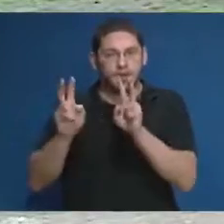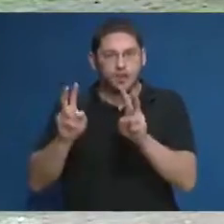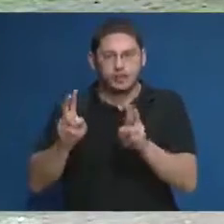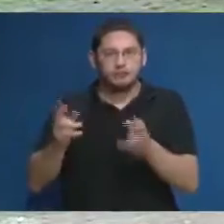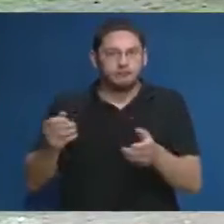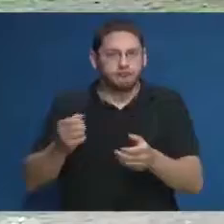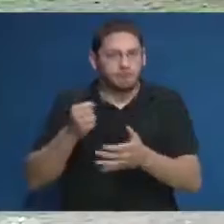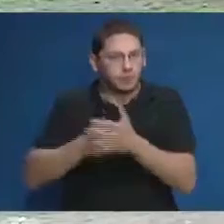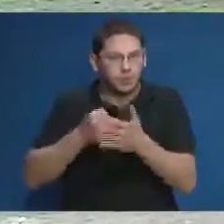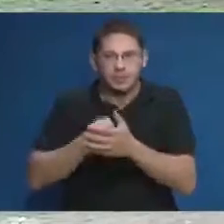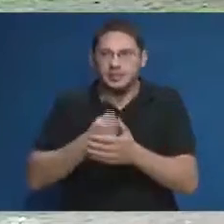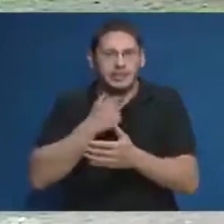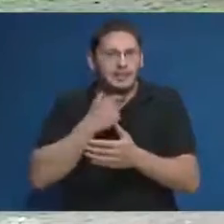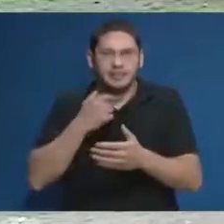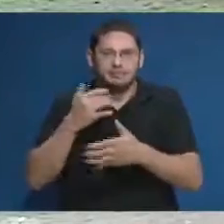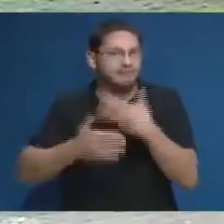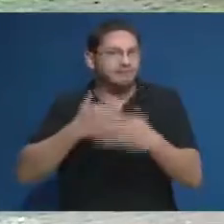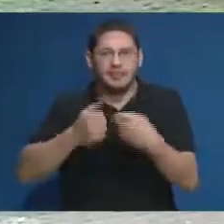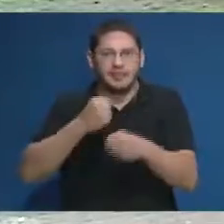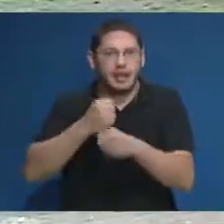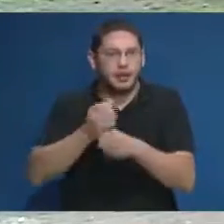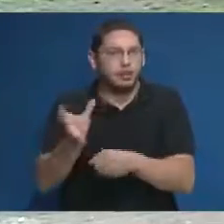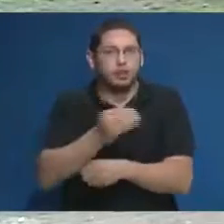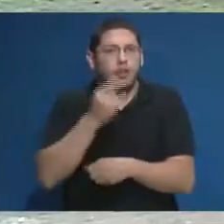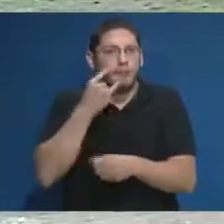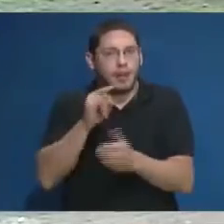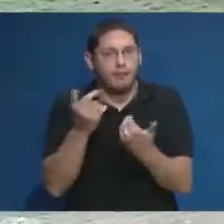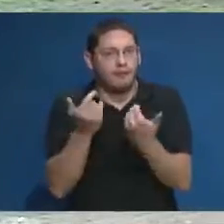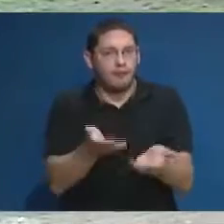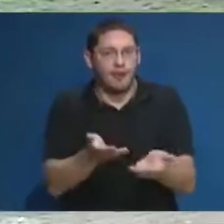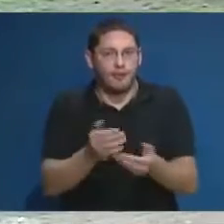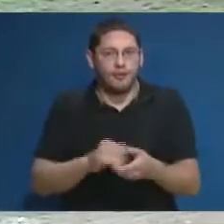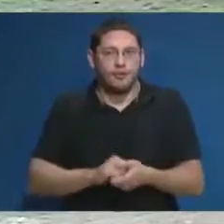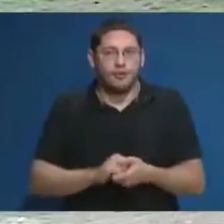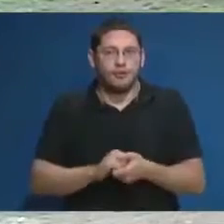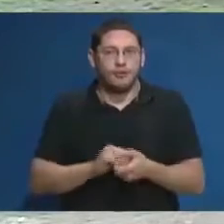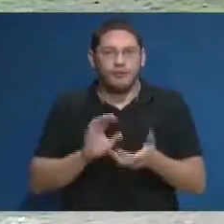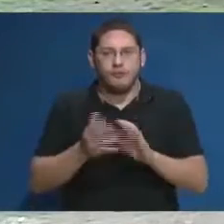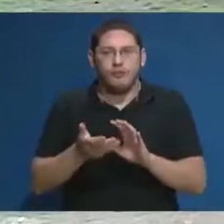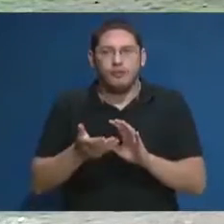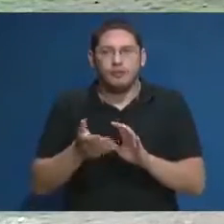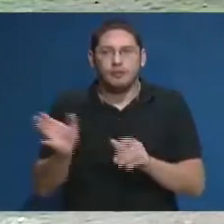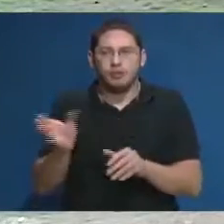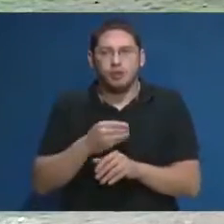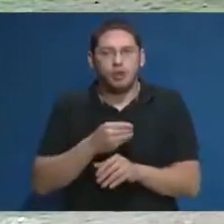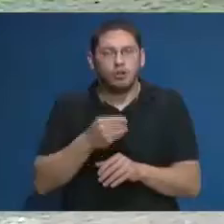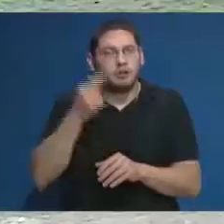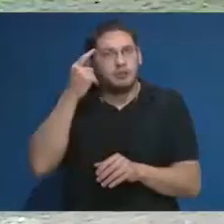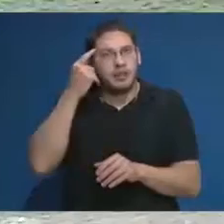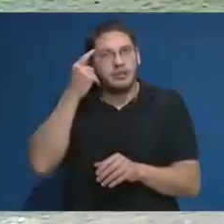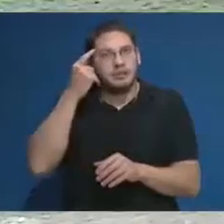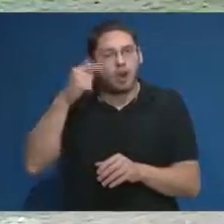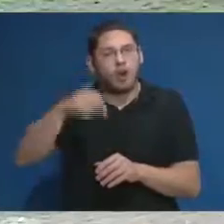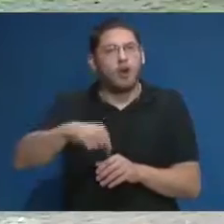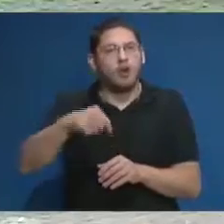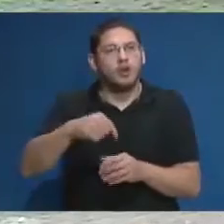con ansias de comernos la cancha y de tratar de trabajar por los maipucinos, que es lo más importante. Cada uno cuando se levanta, cuando piensa en qué va a ser